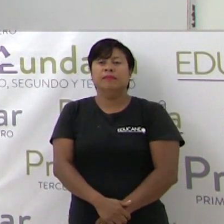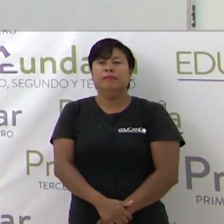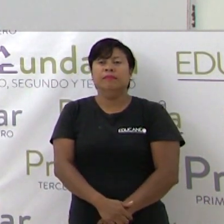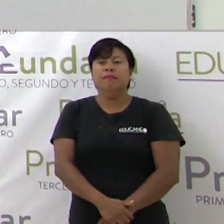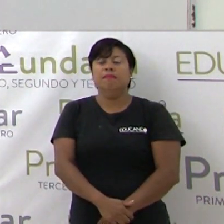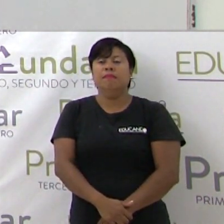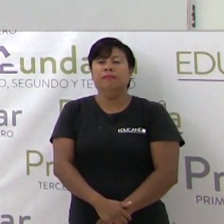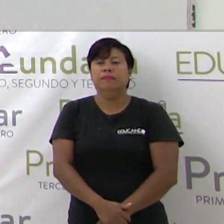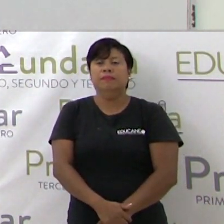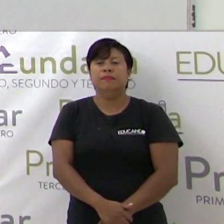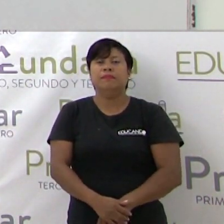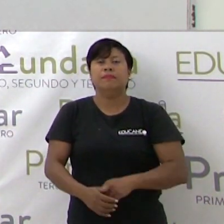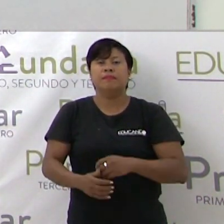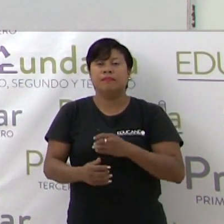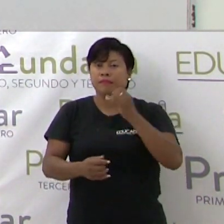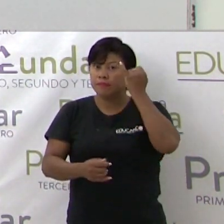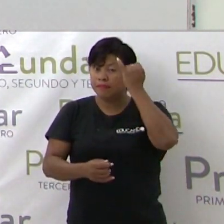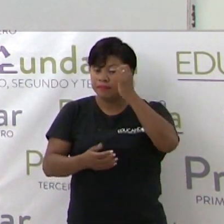El título de la obra.